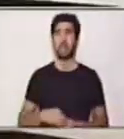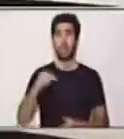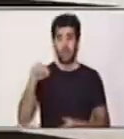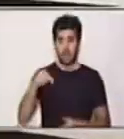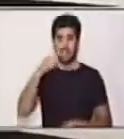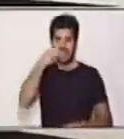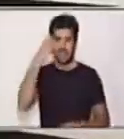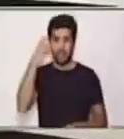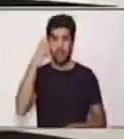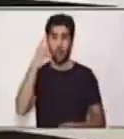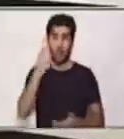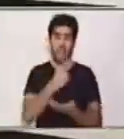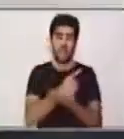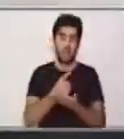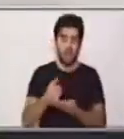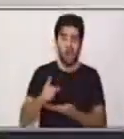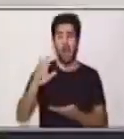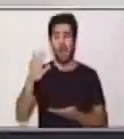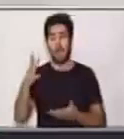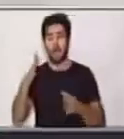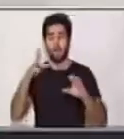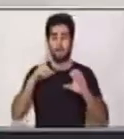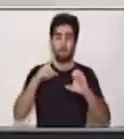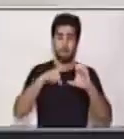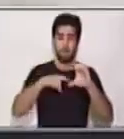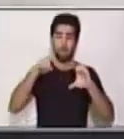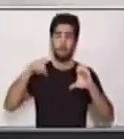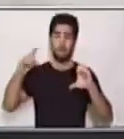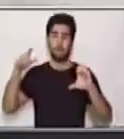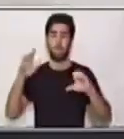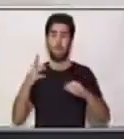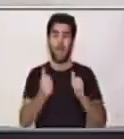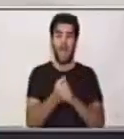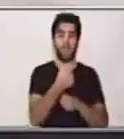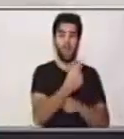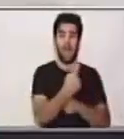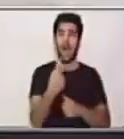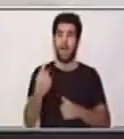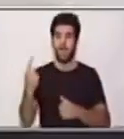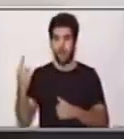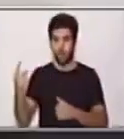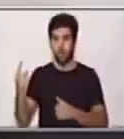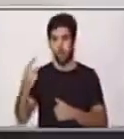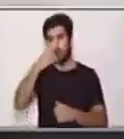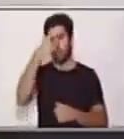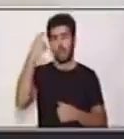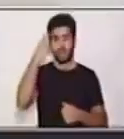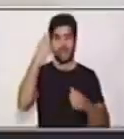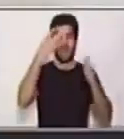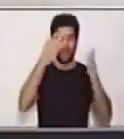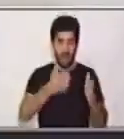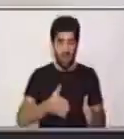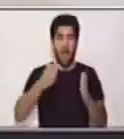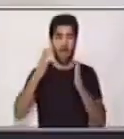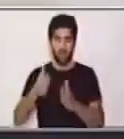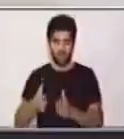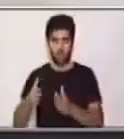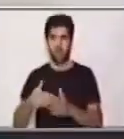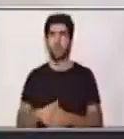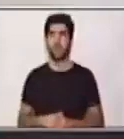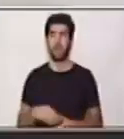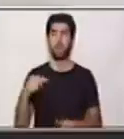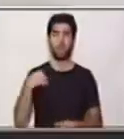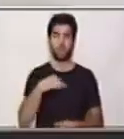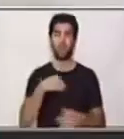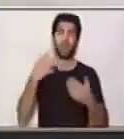como promedio o media aritmética de trabajo por cada uno de los colaboradores. Entonces ya tenemos una medida de